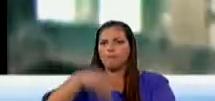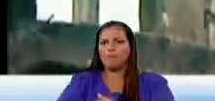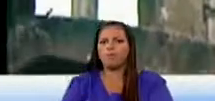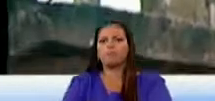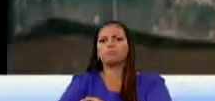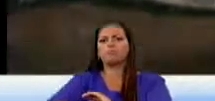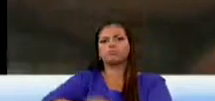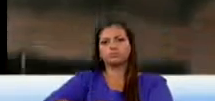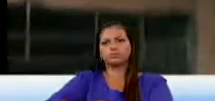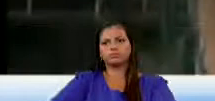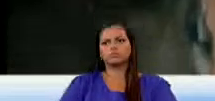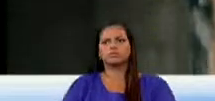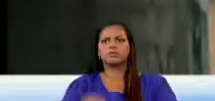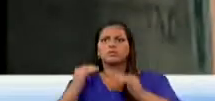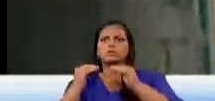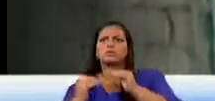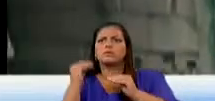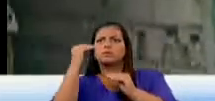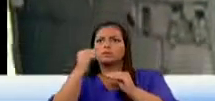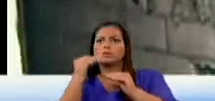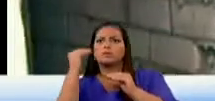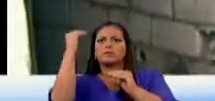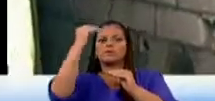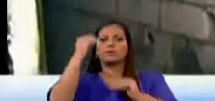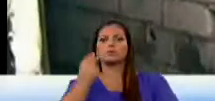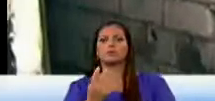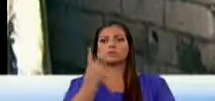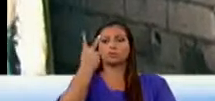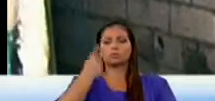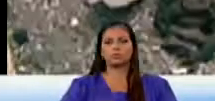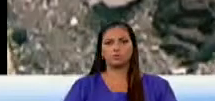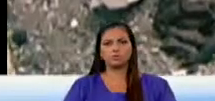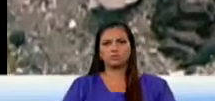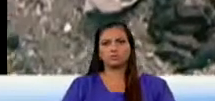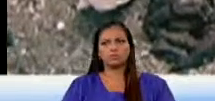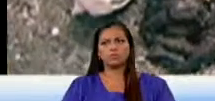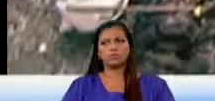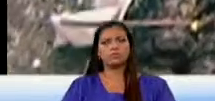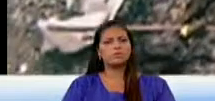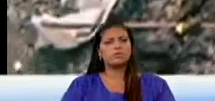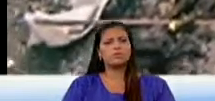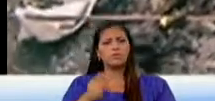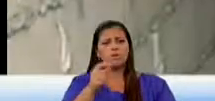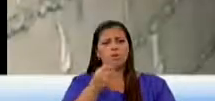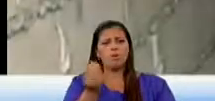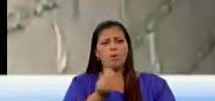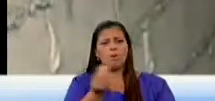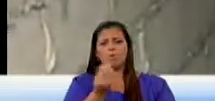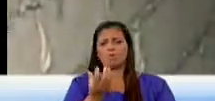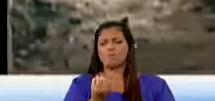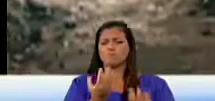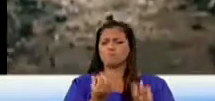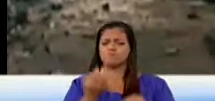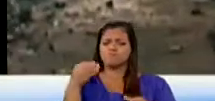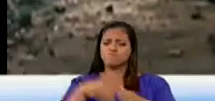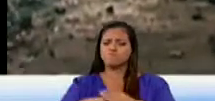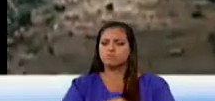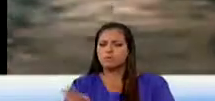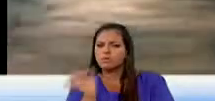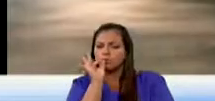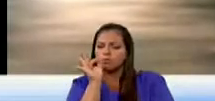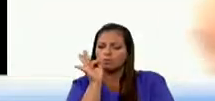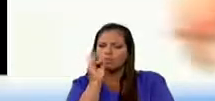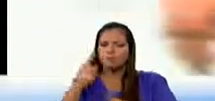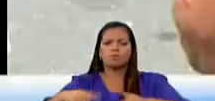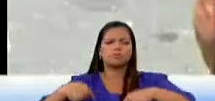La vivienda tiene 2 pisos y a decir de los vecinos, más de una docena de jóvenes se esconden aquí para consumir droga todos los